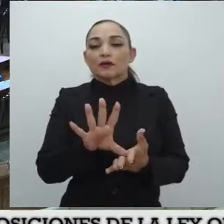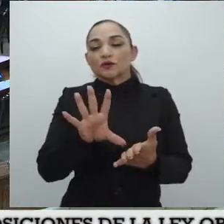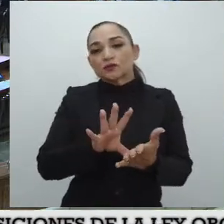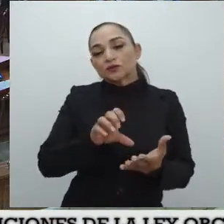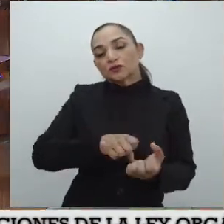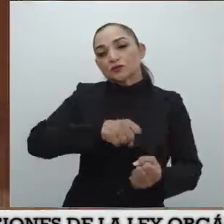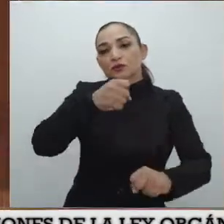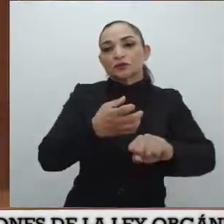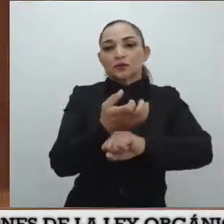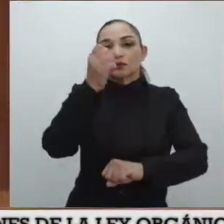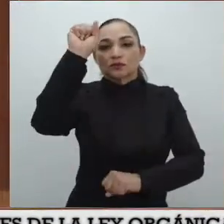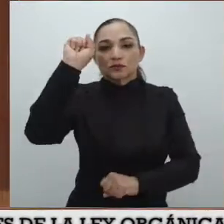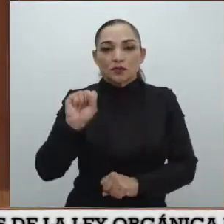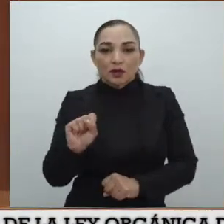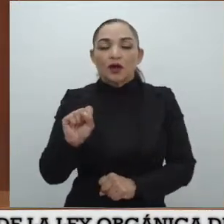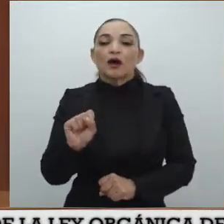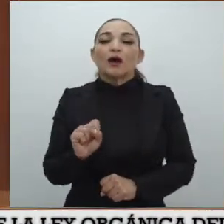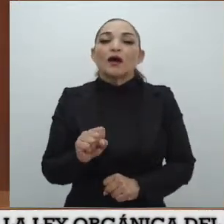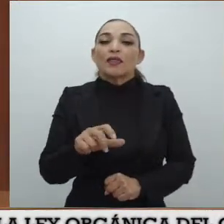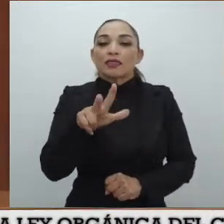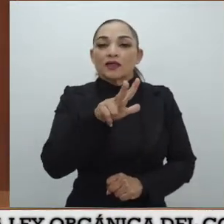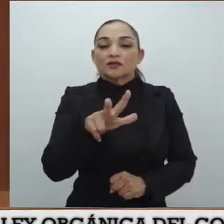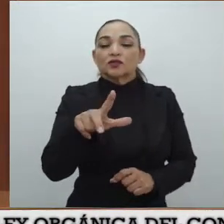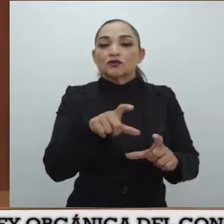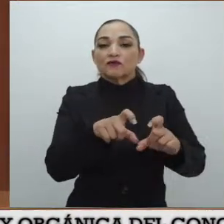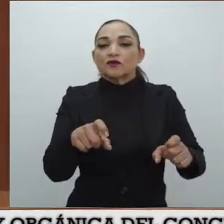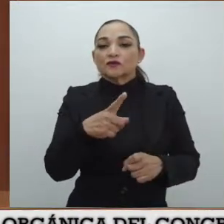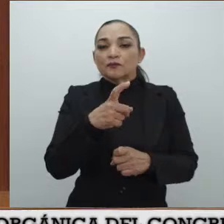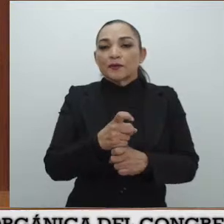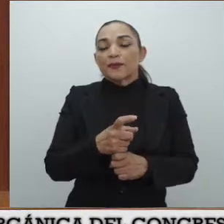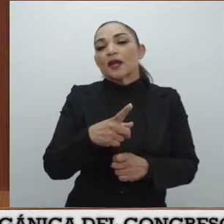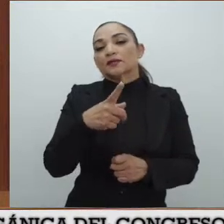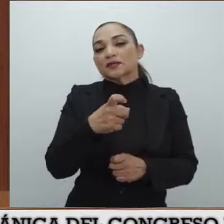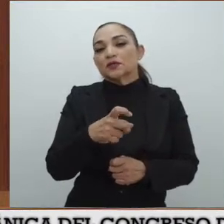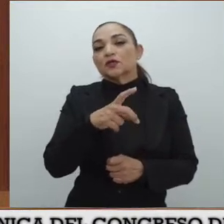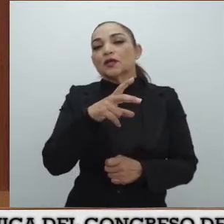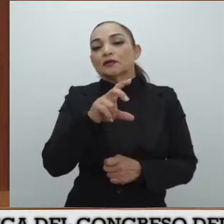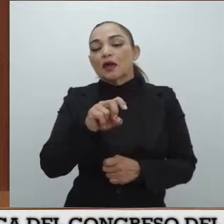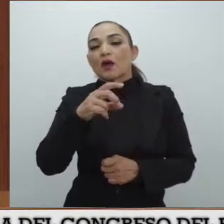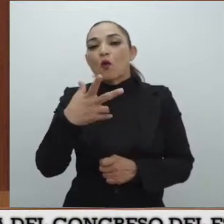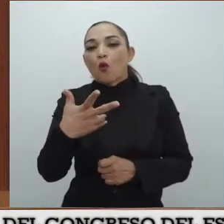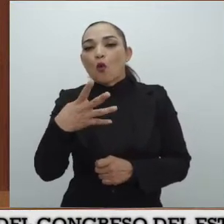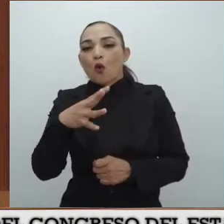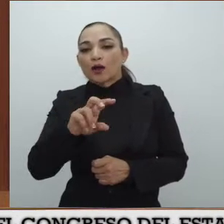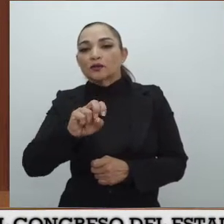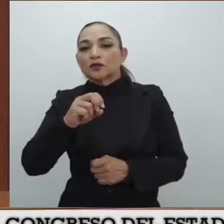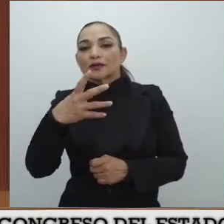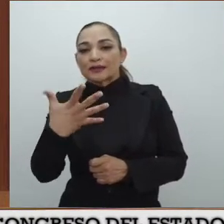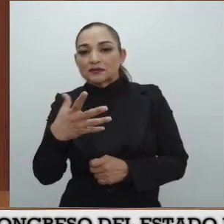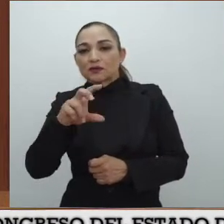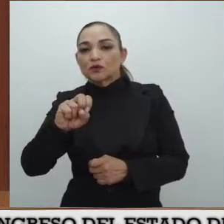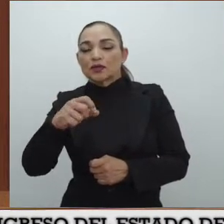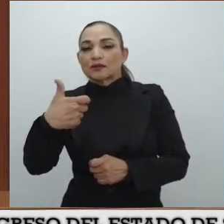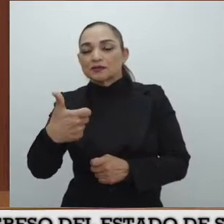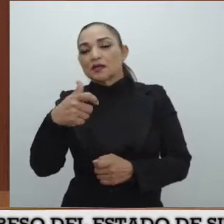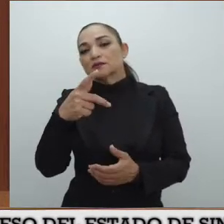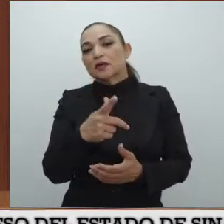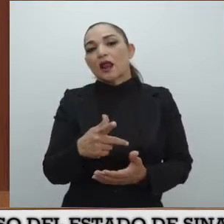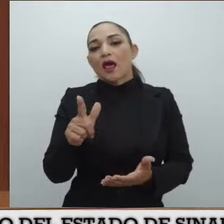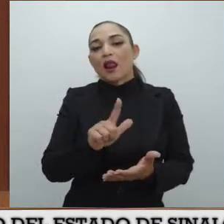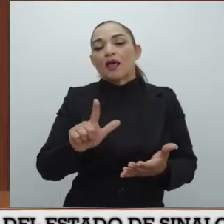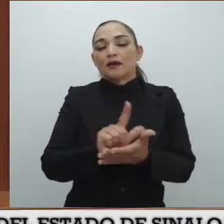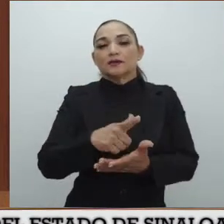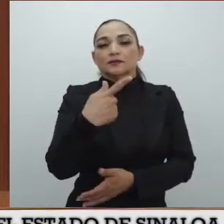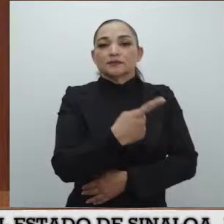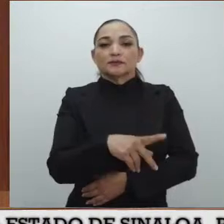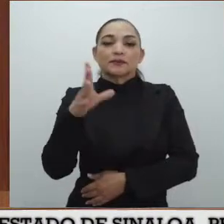de Sinaloa, 18, fracción primera y 134, 135, 136, 137 de la Ley Orgánica del Congreso del